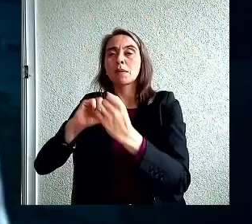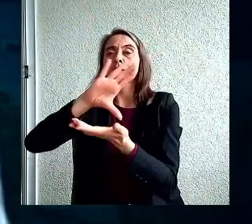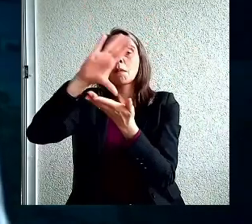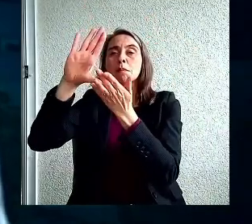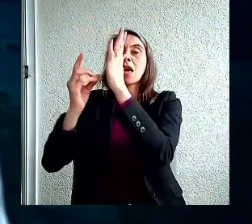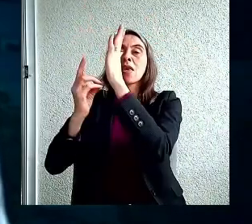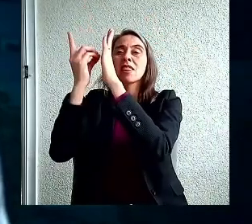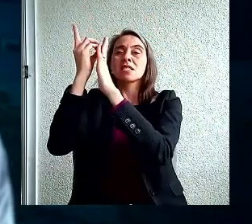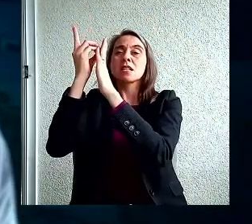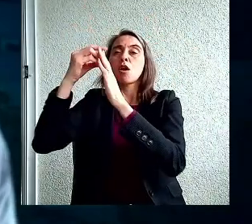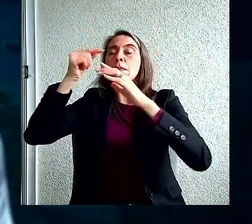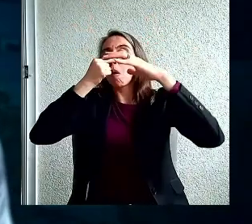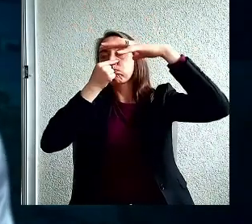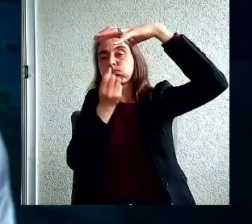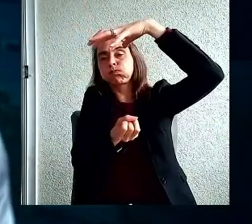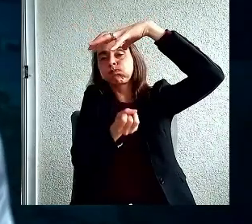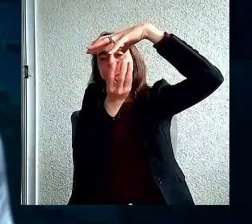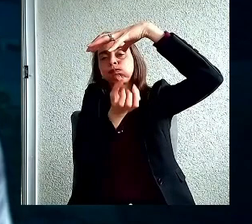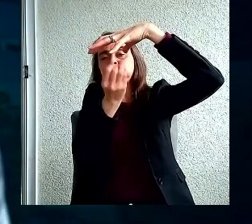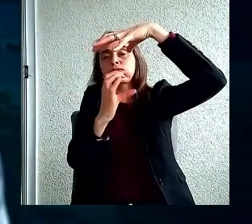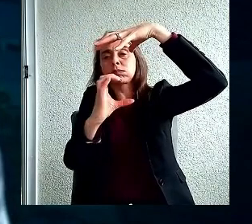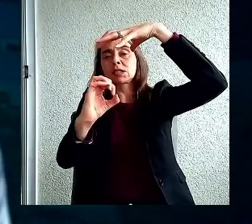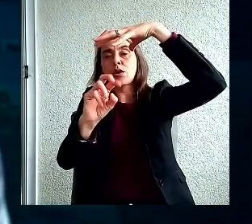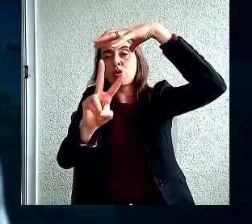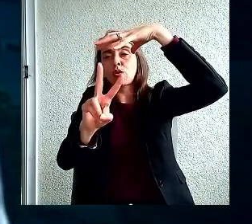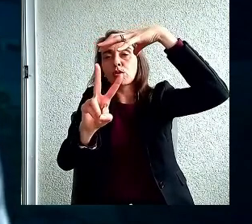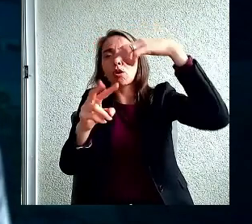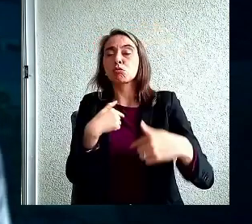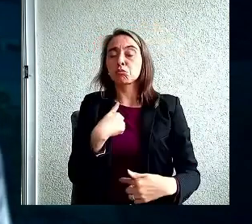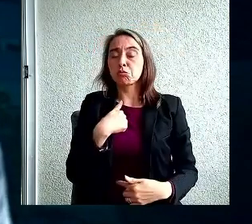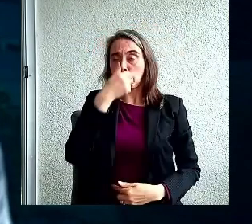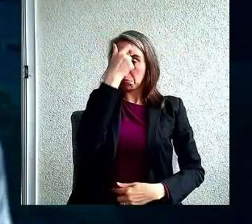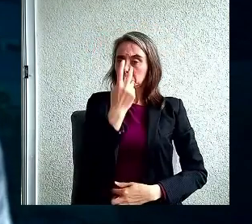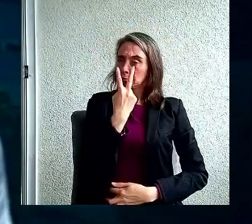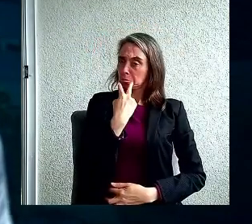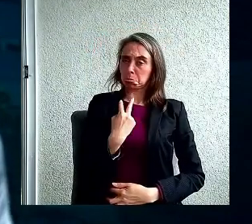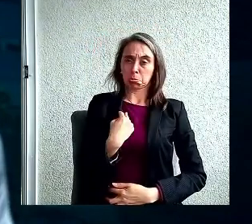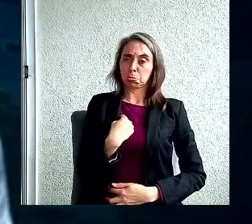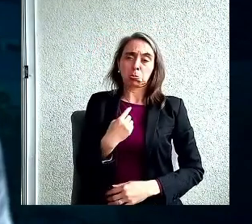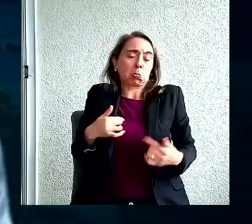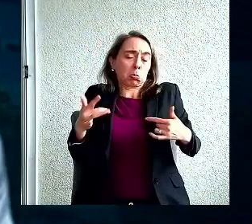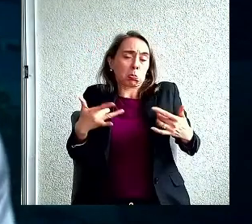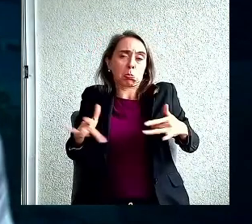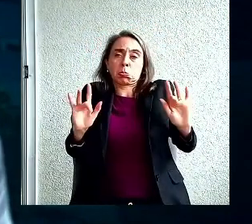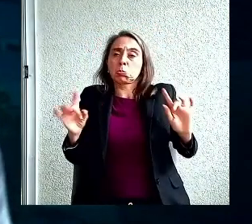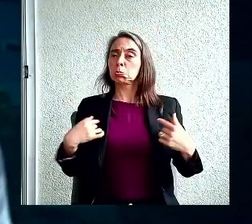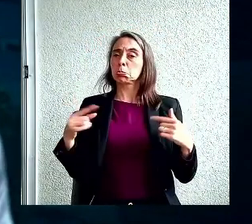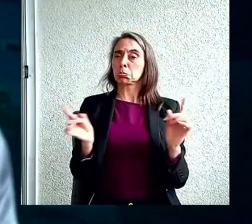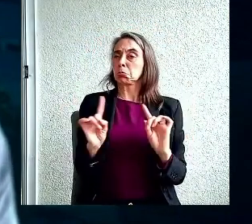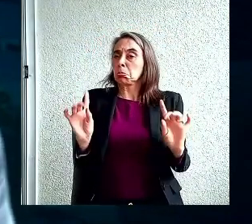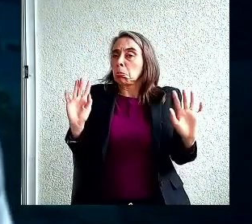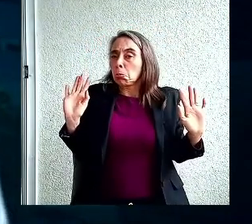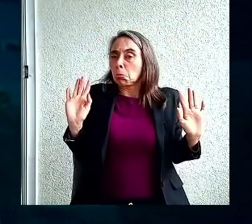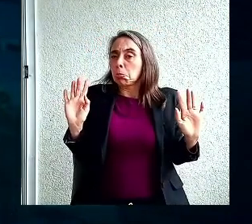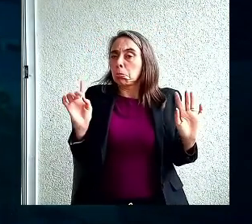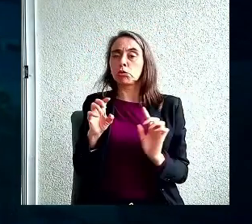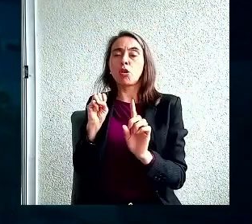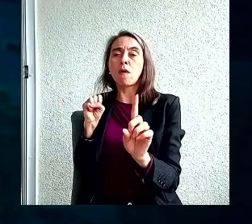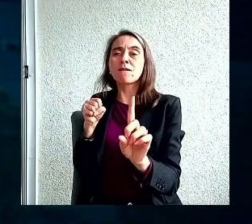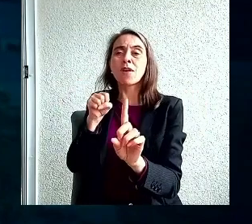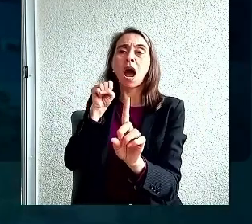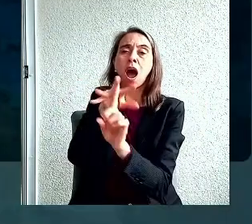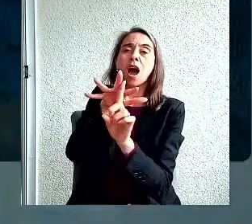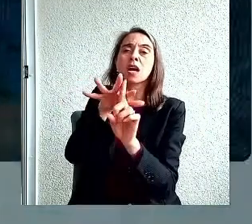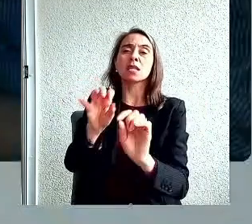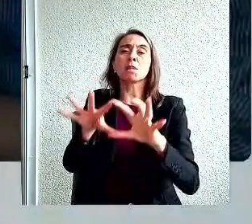ajeno a algún impacto que eso puede tener. ¿Tú puedes comentar un poquito más, un llamado hacia esos jóvenes que ven que su